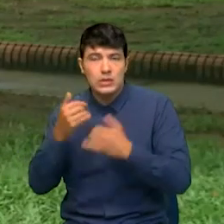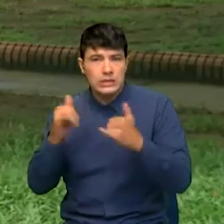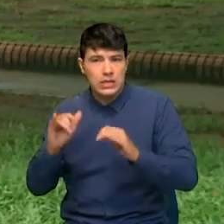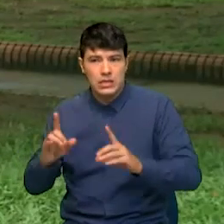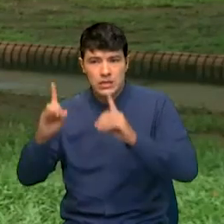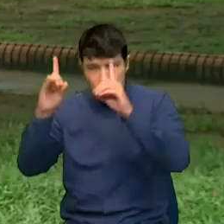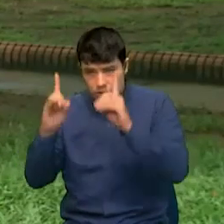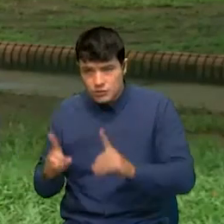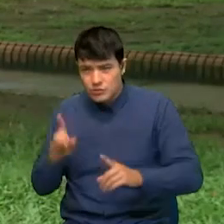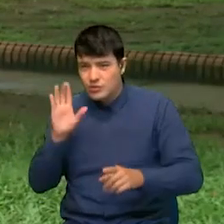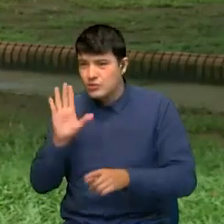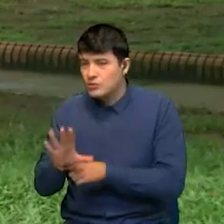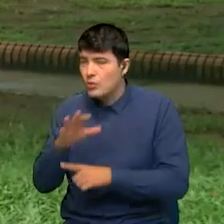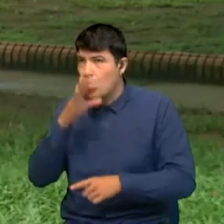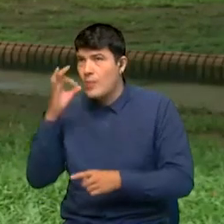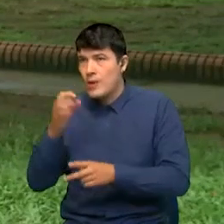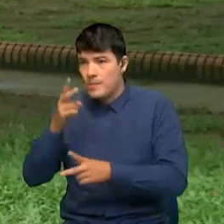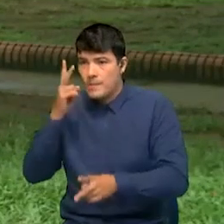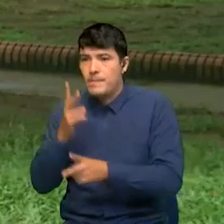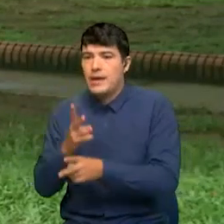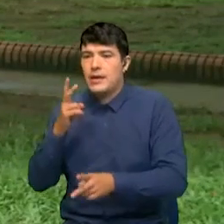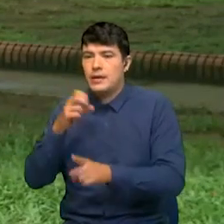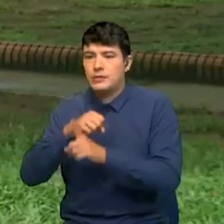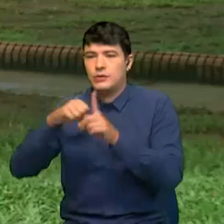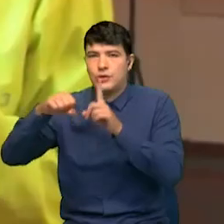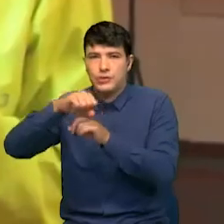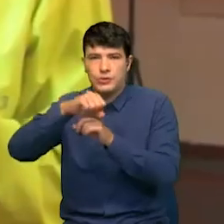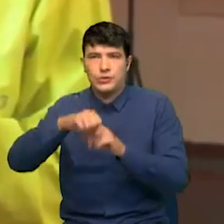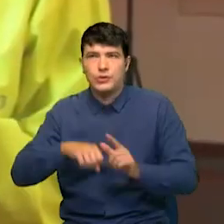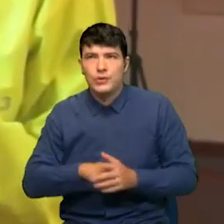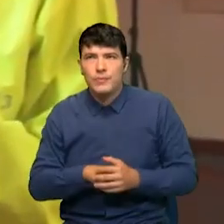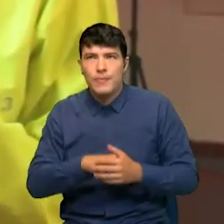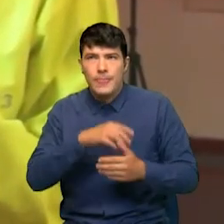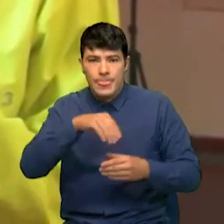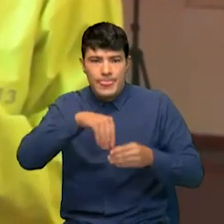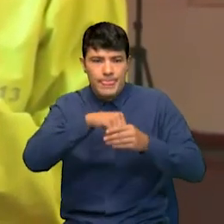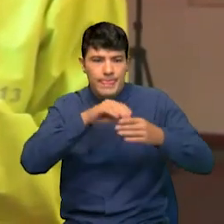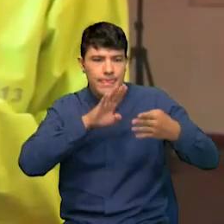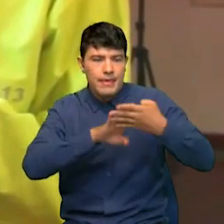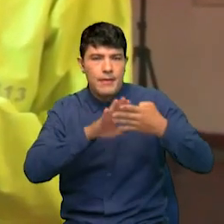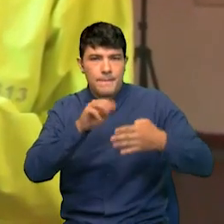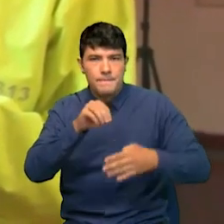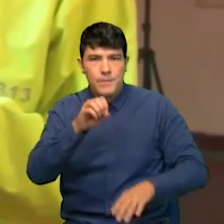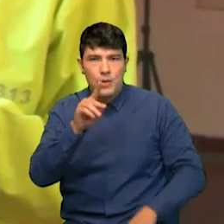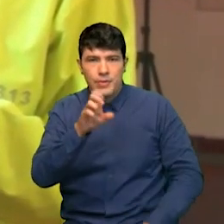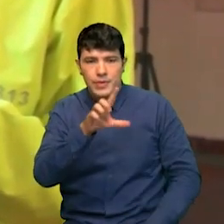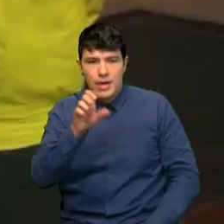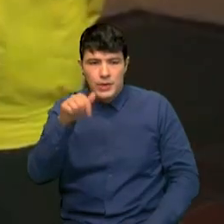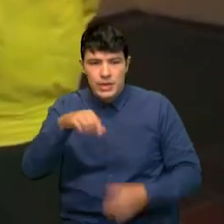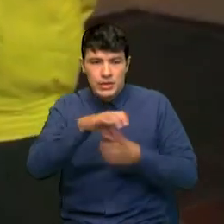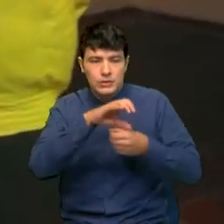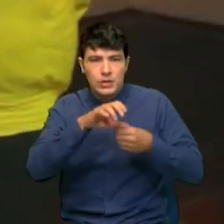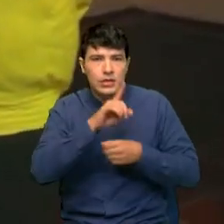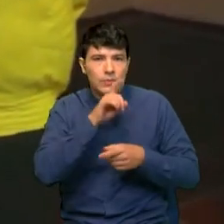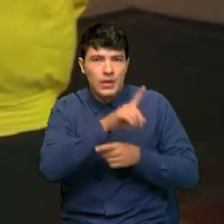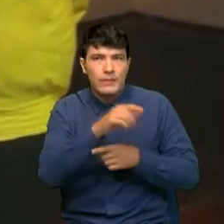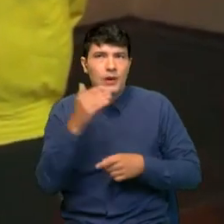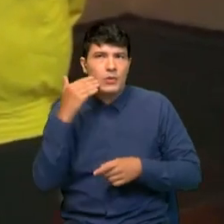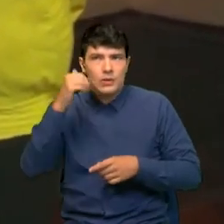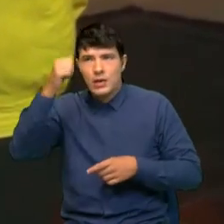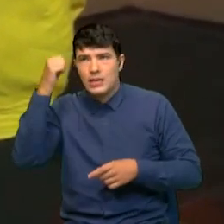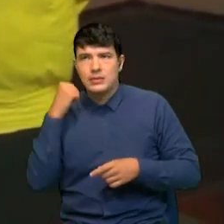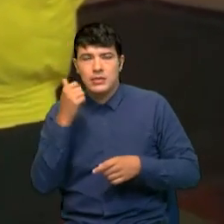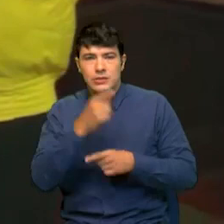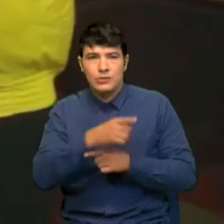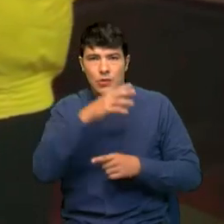que es un peligro para la sociedad en la cárcel modelo de bucaramanga quedó recluido desde ayer jersey tam y